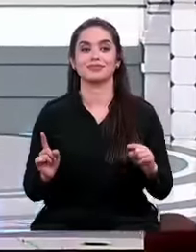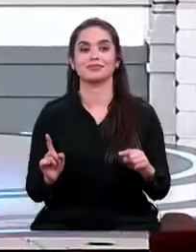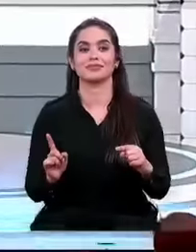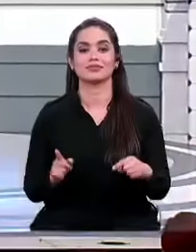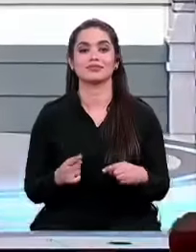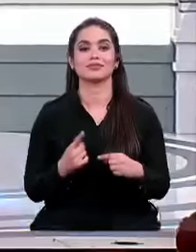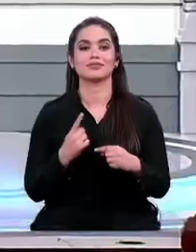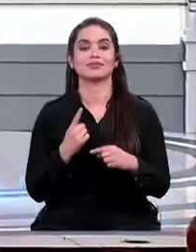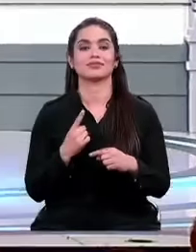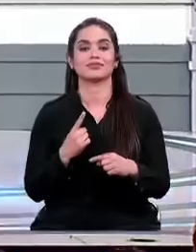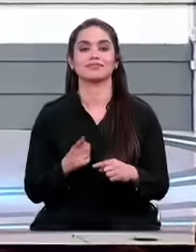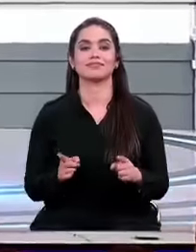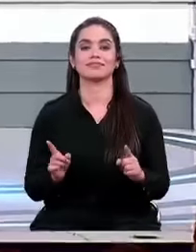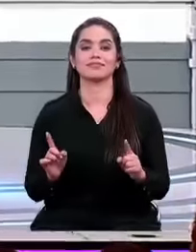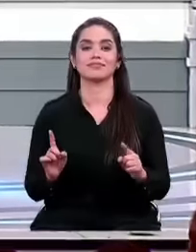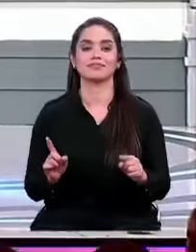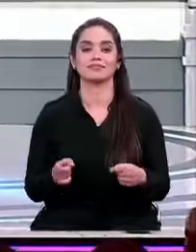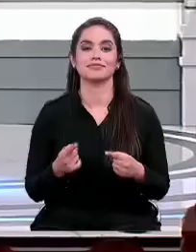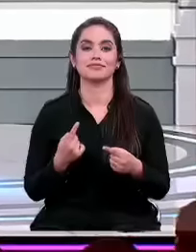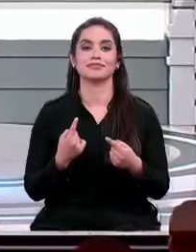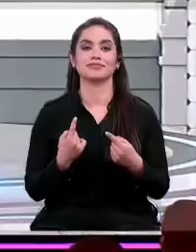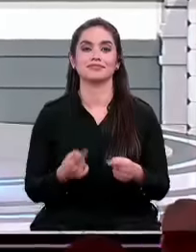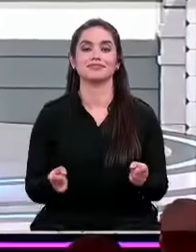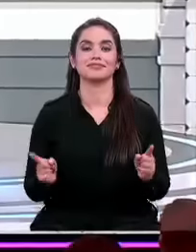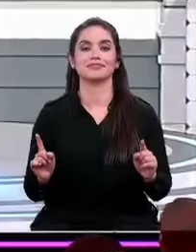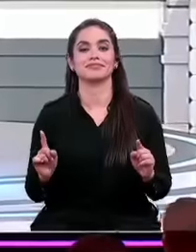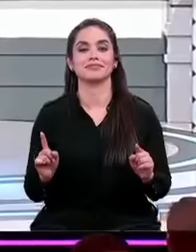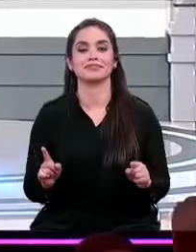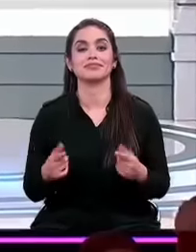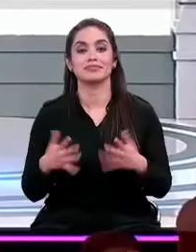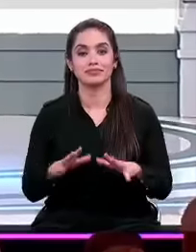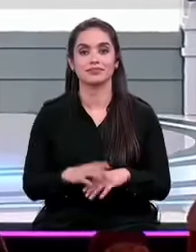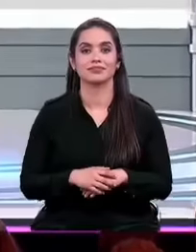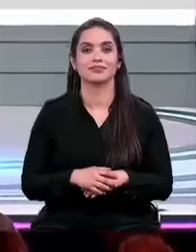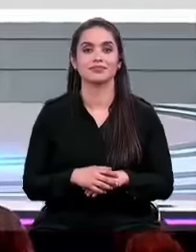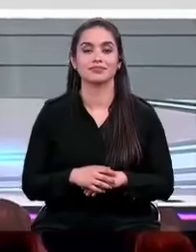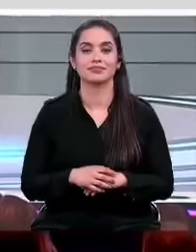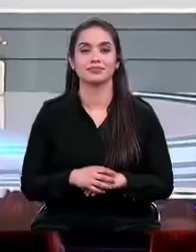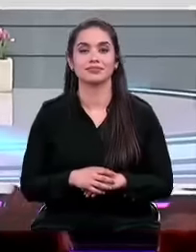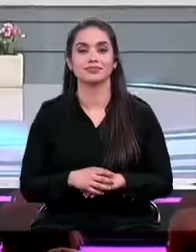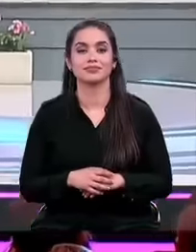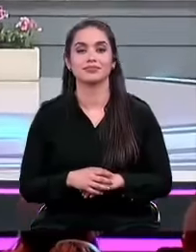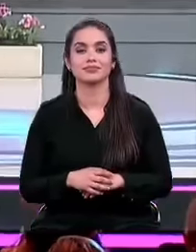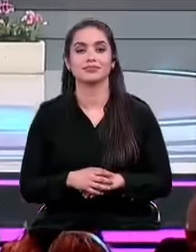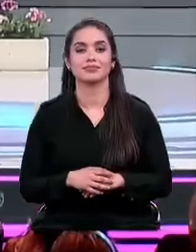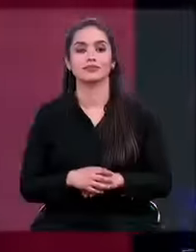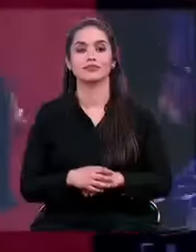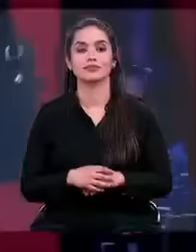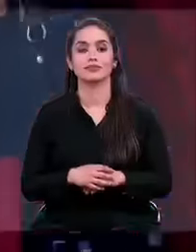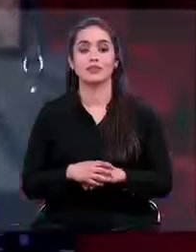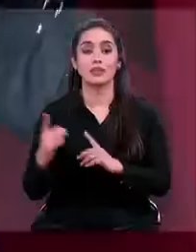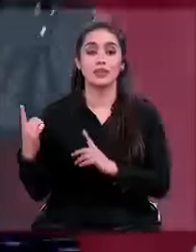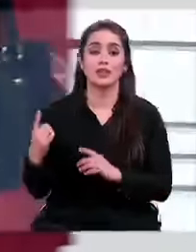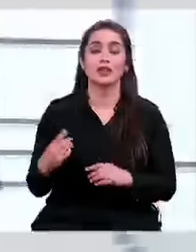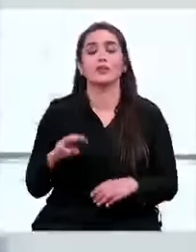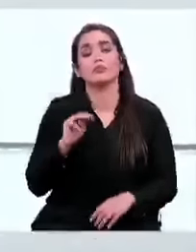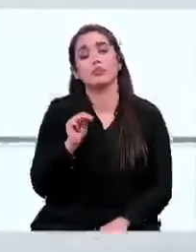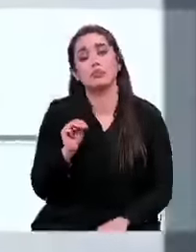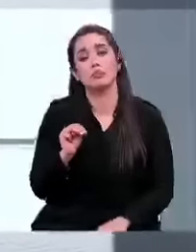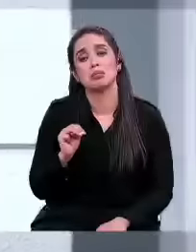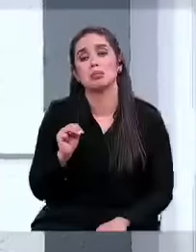¿Estás cansado de luchar? ¡Ya, pues! ¡Ay, no! ¡Qué cara! Ya, mi amor, apúrate porque tenemos que ir a la casa. Mami, ¿y qué?